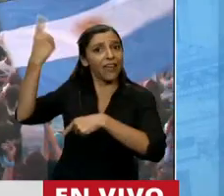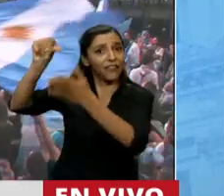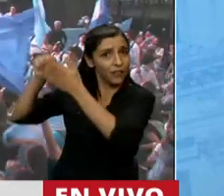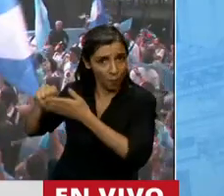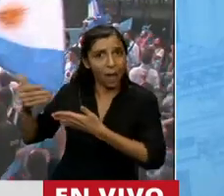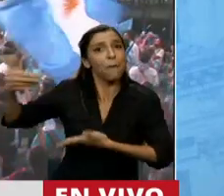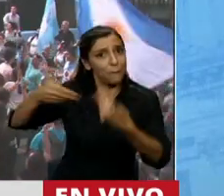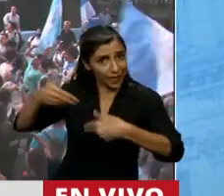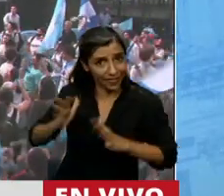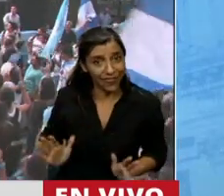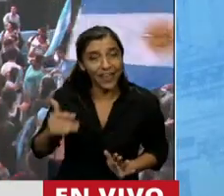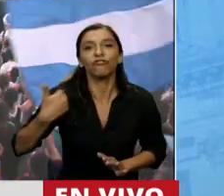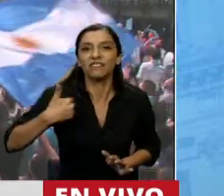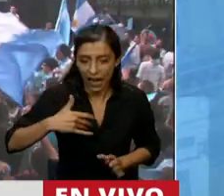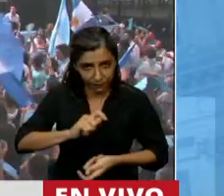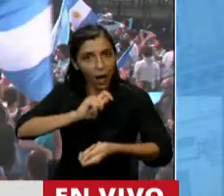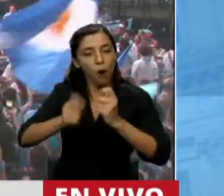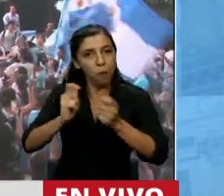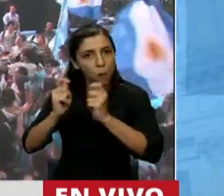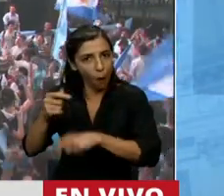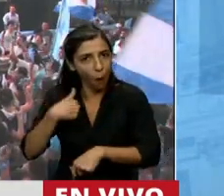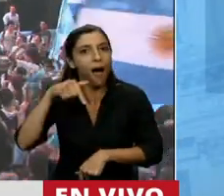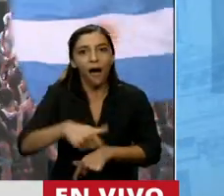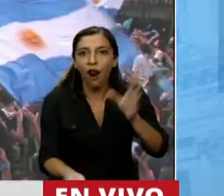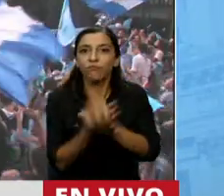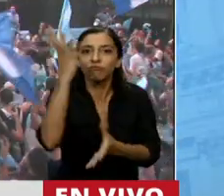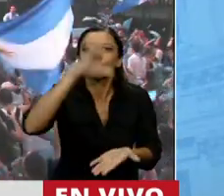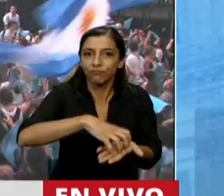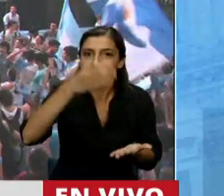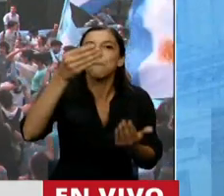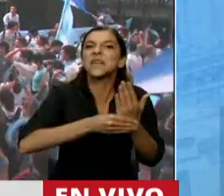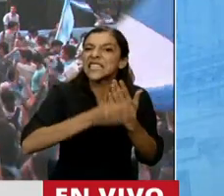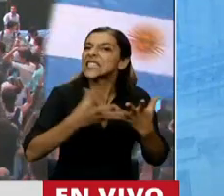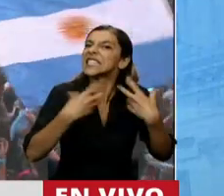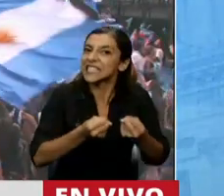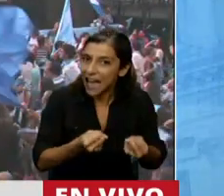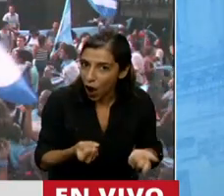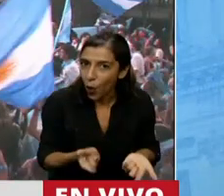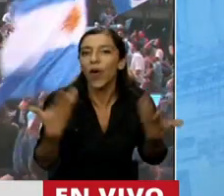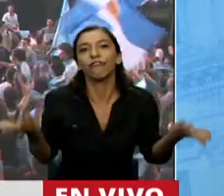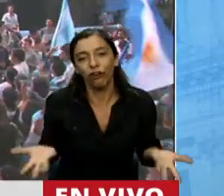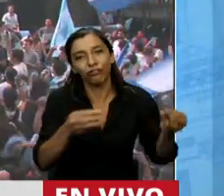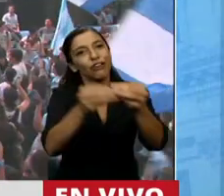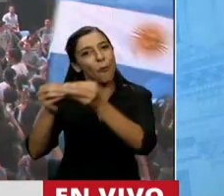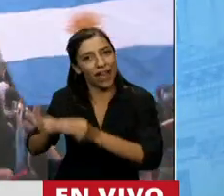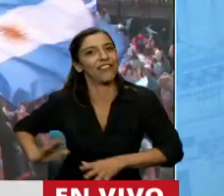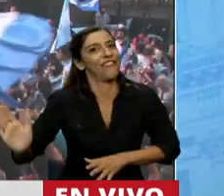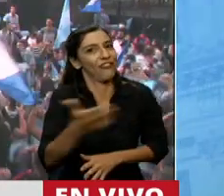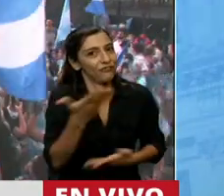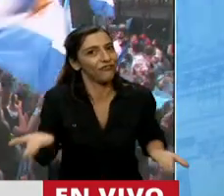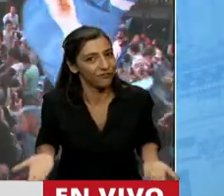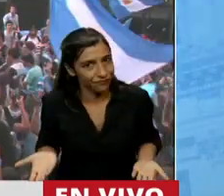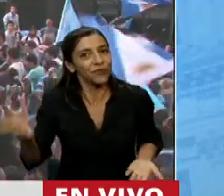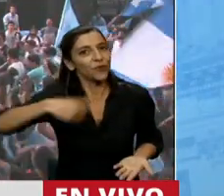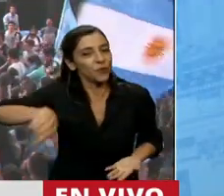en la Argentina se volvió a tener Ministerio de Salud, compañeros, colegas, compañeras, que se